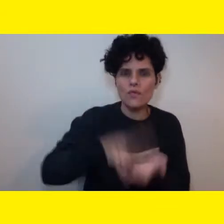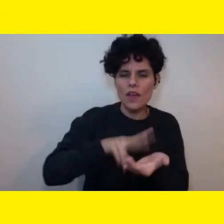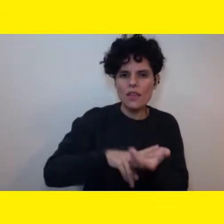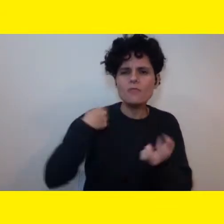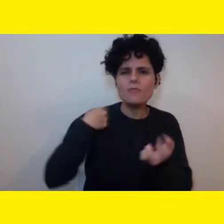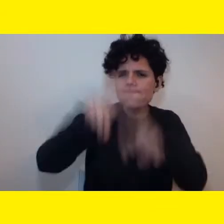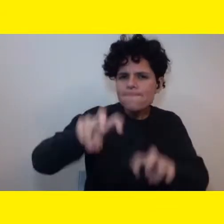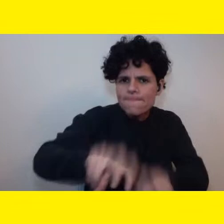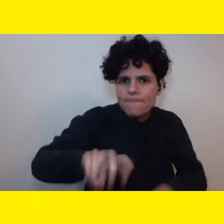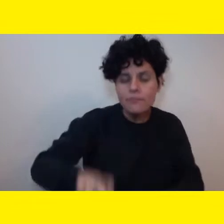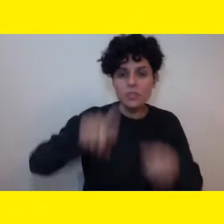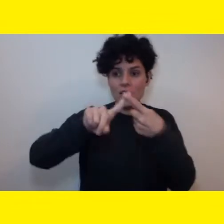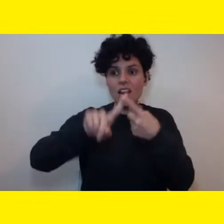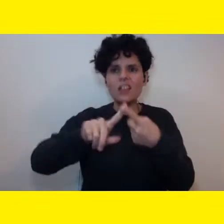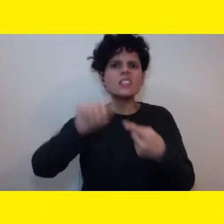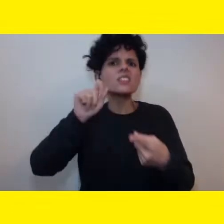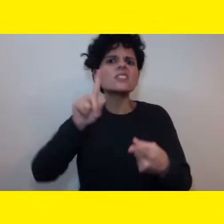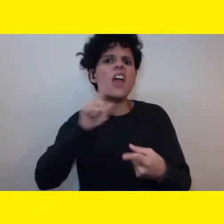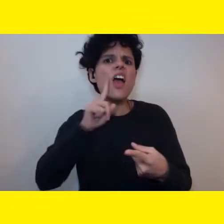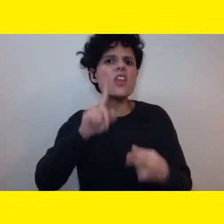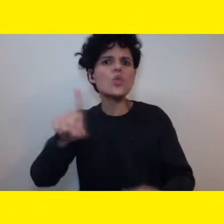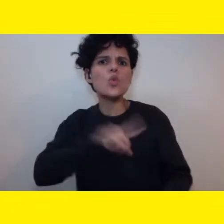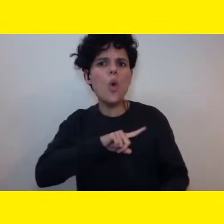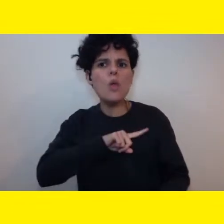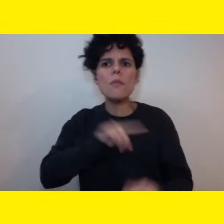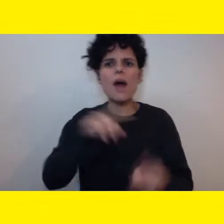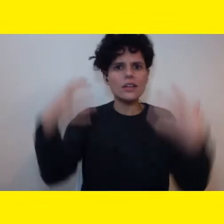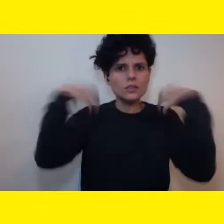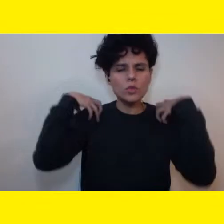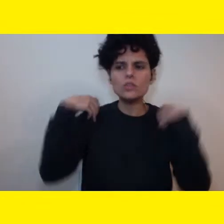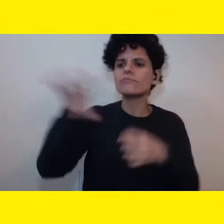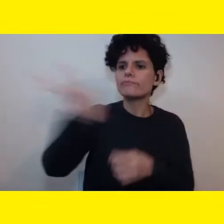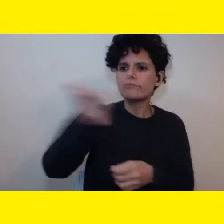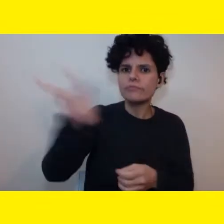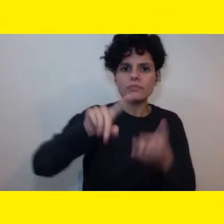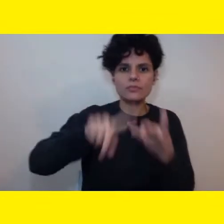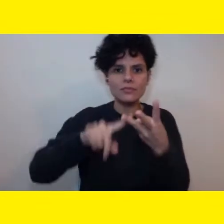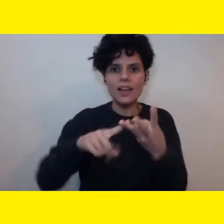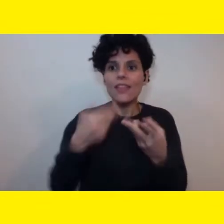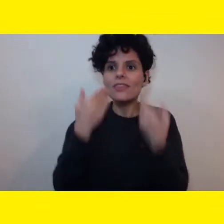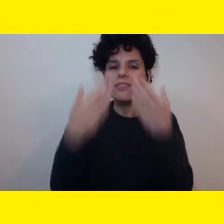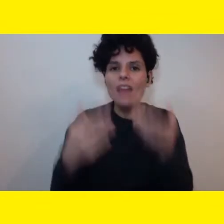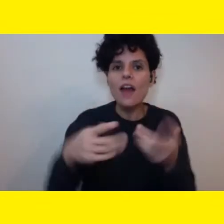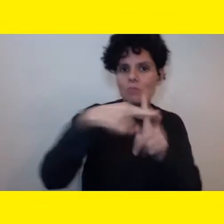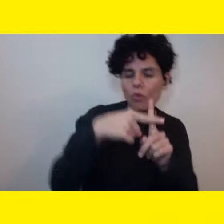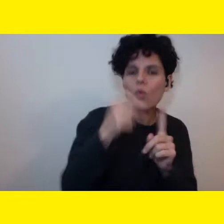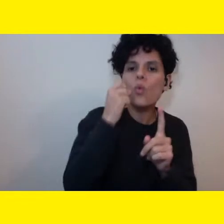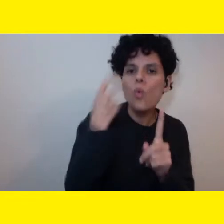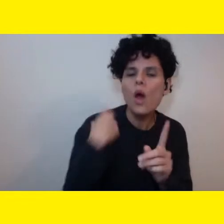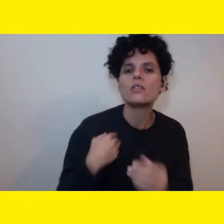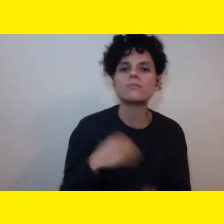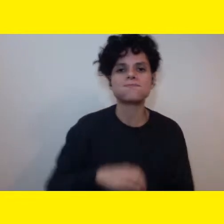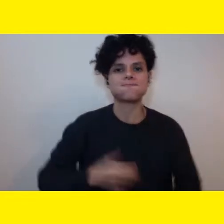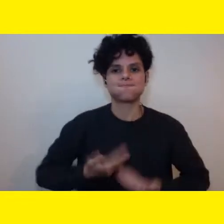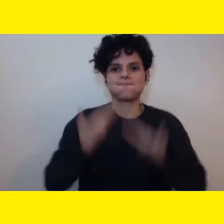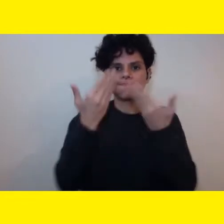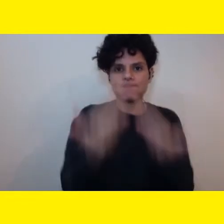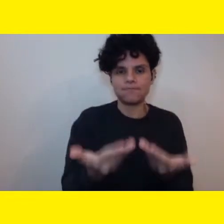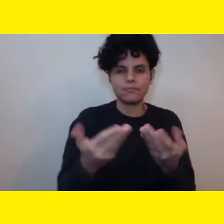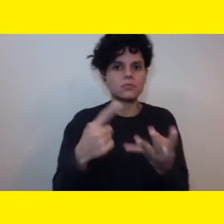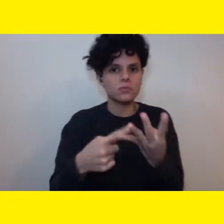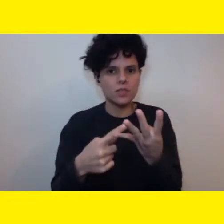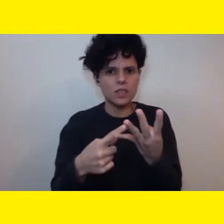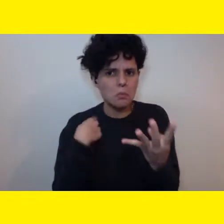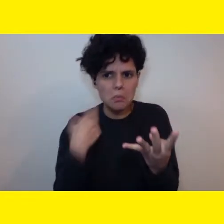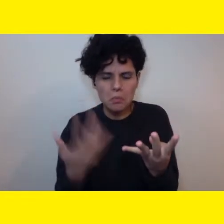responsables, reparar a las víctimas y garantizar la no reiteración de estos hechos. Respecto a las víctimas de prisión política y tortura, la verdad es que han tenido